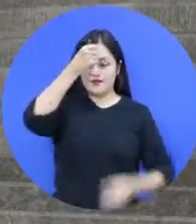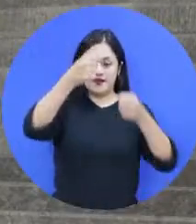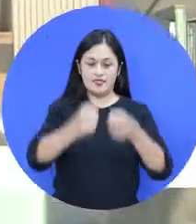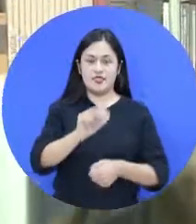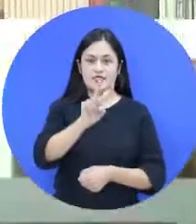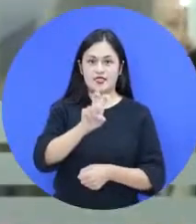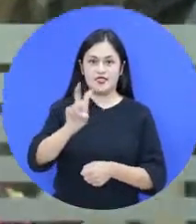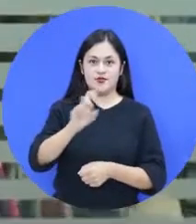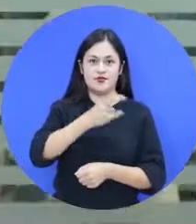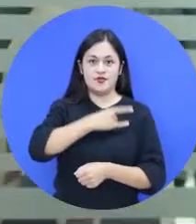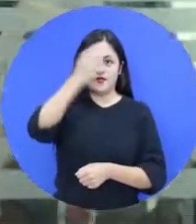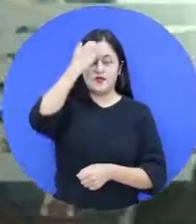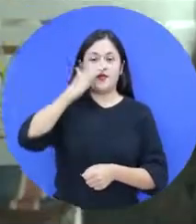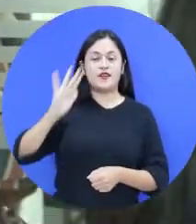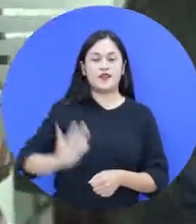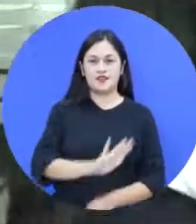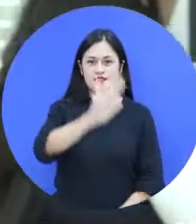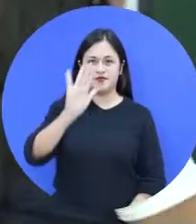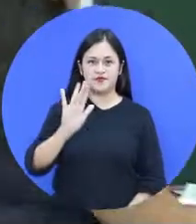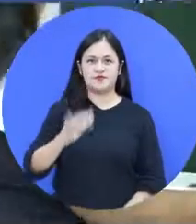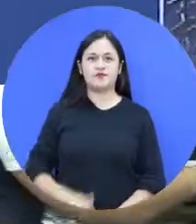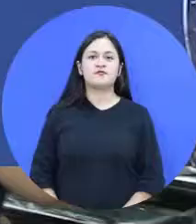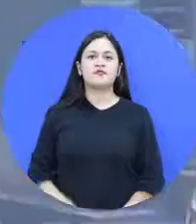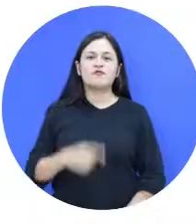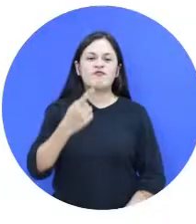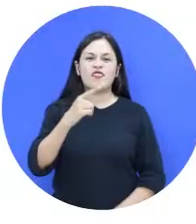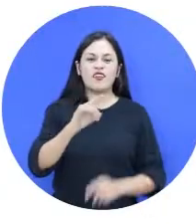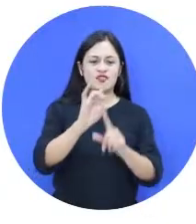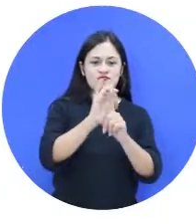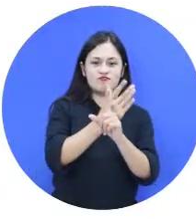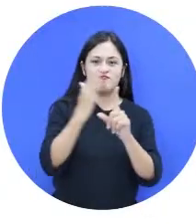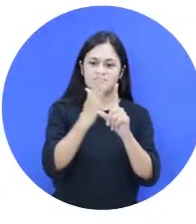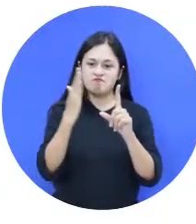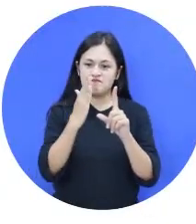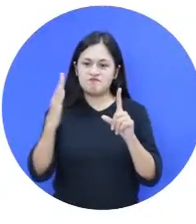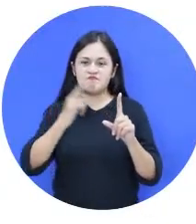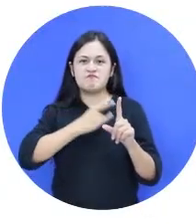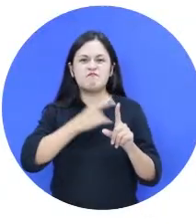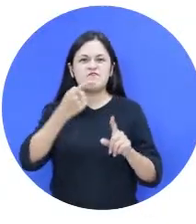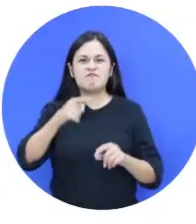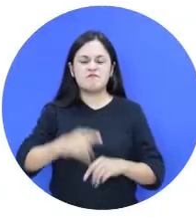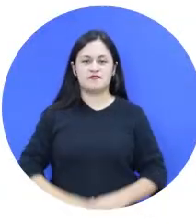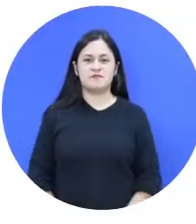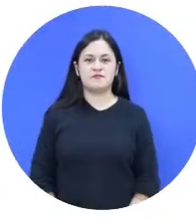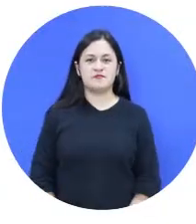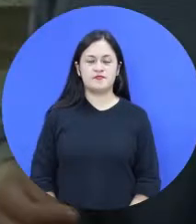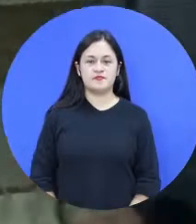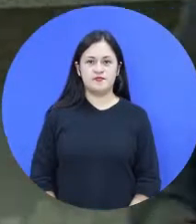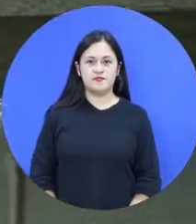Biblioteca Central, Universidad Pedagógica Nacional. ¿Qué es un catálogo de biblioteca?